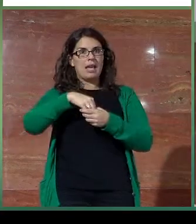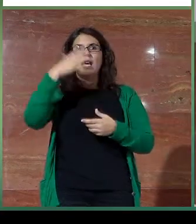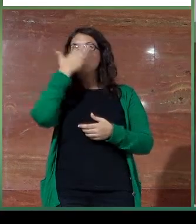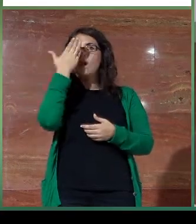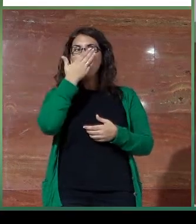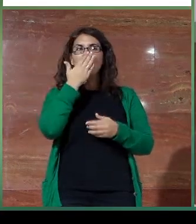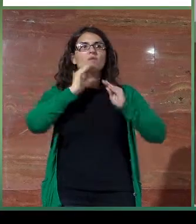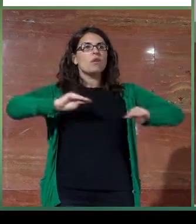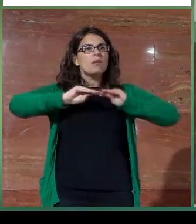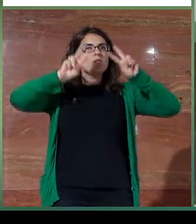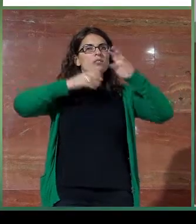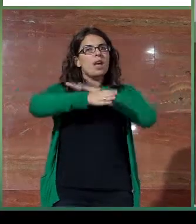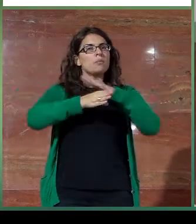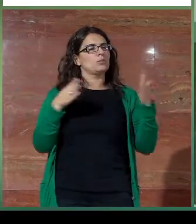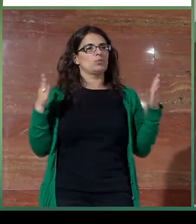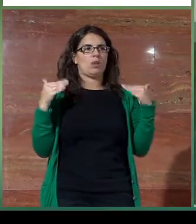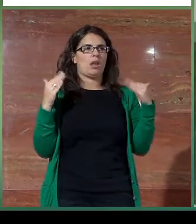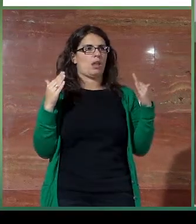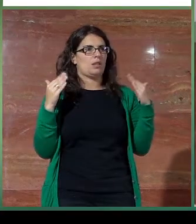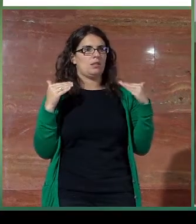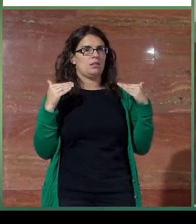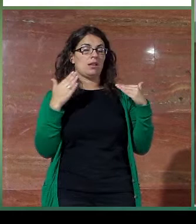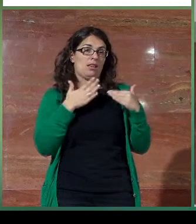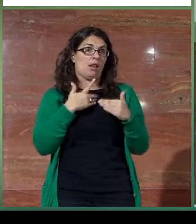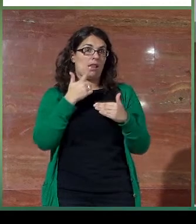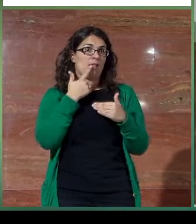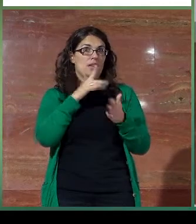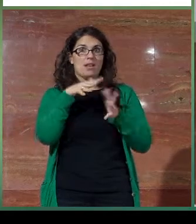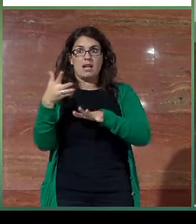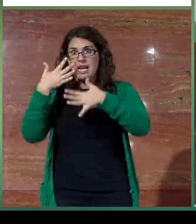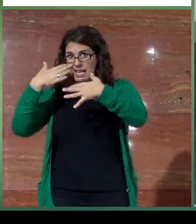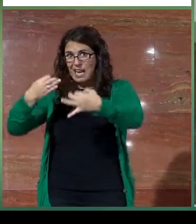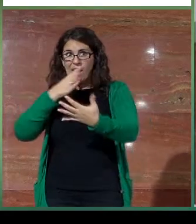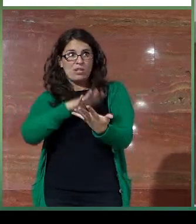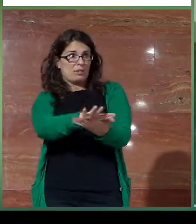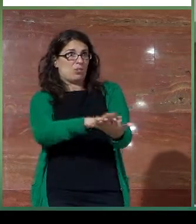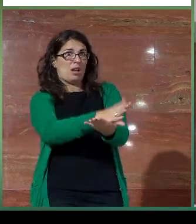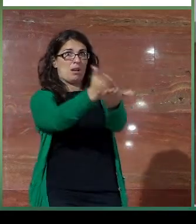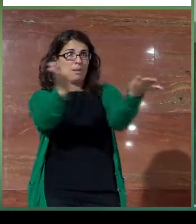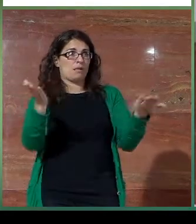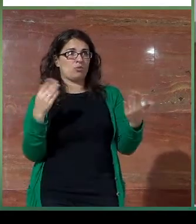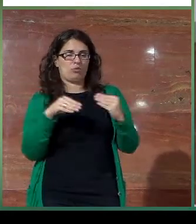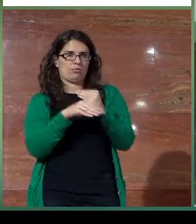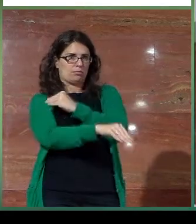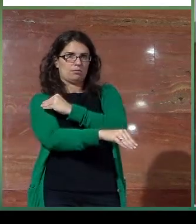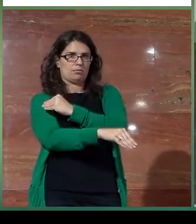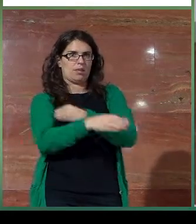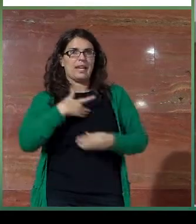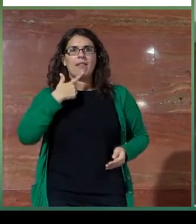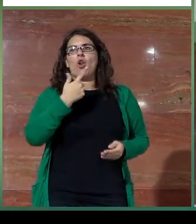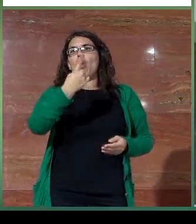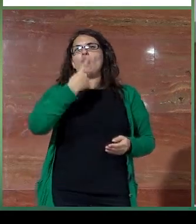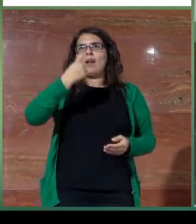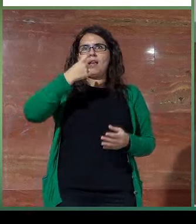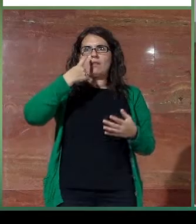de estos temas, lo cual choca con la realidad que estamos aquí y que lo lógico sería que fuese un aspecto